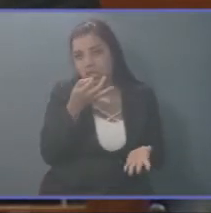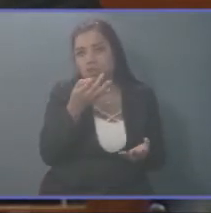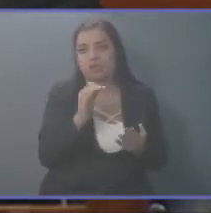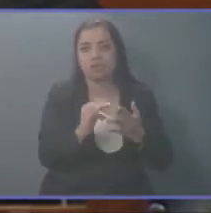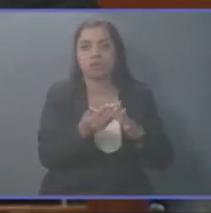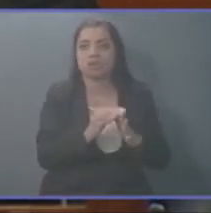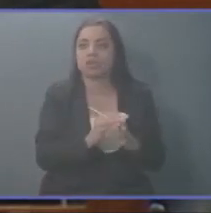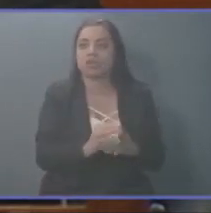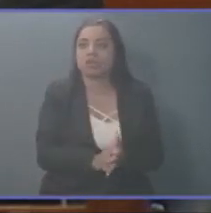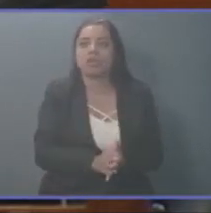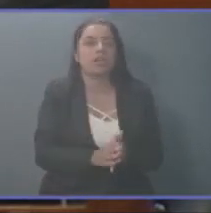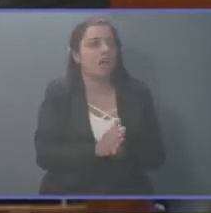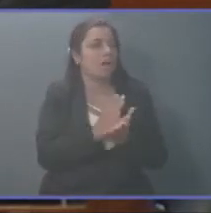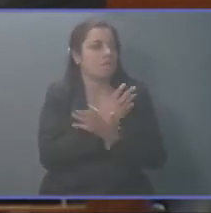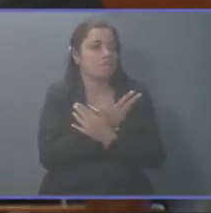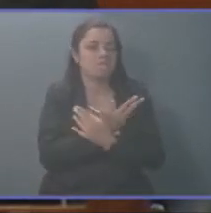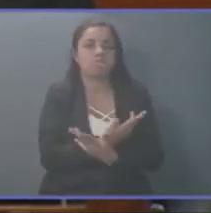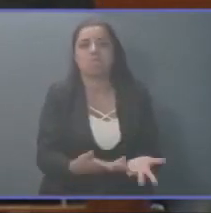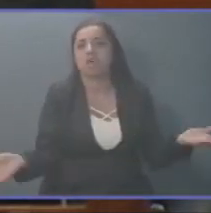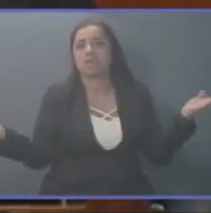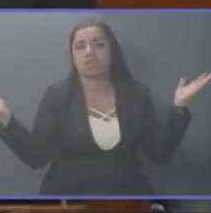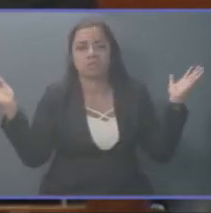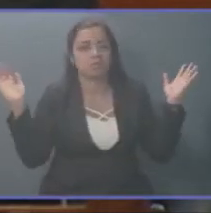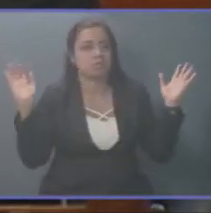a medio mundo.